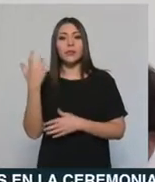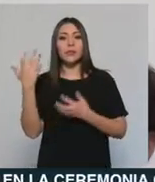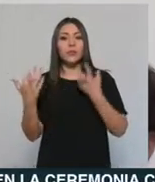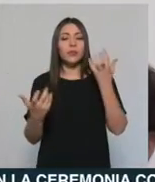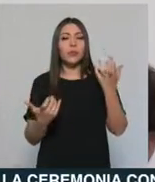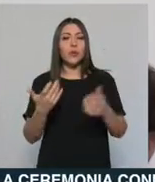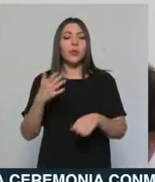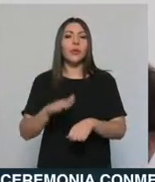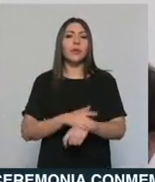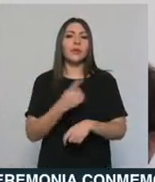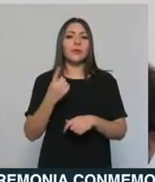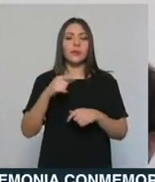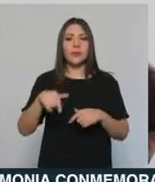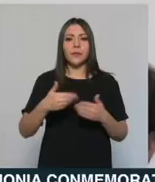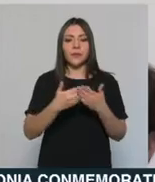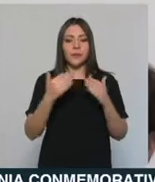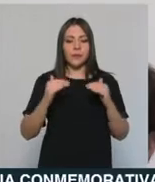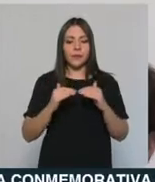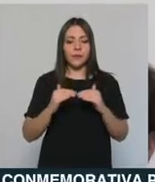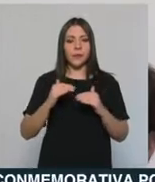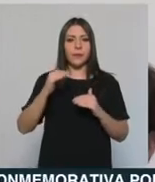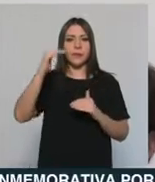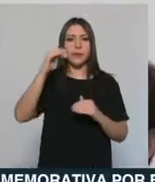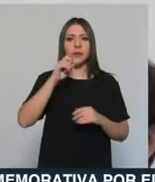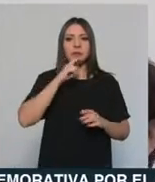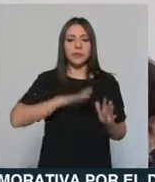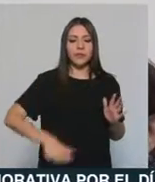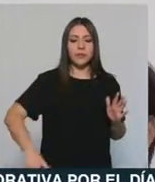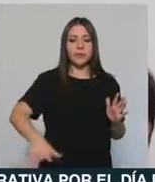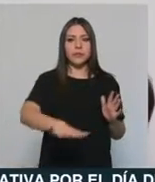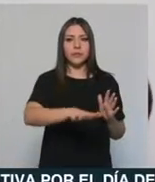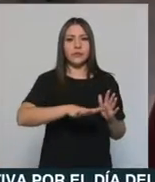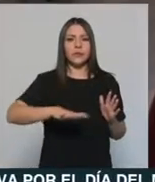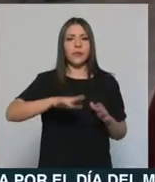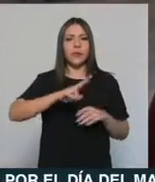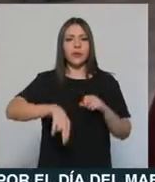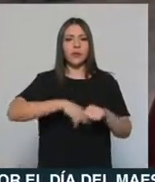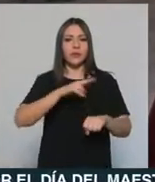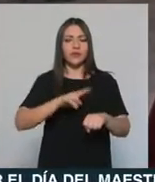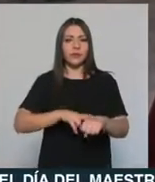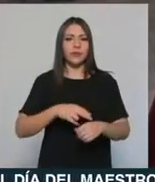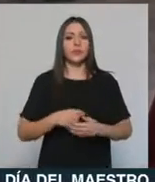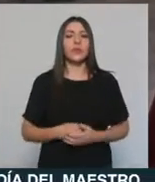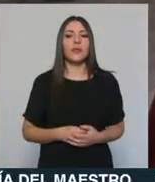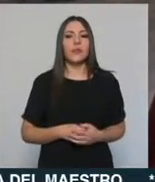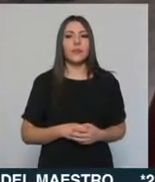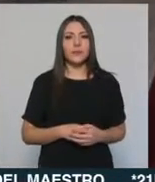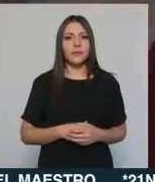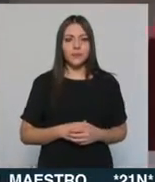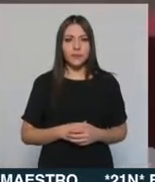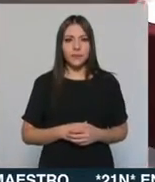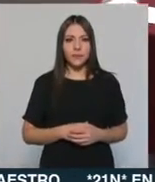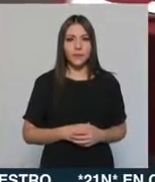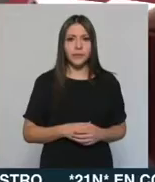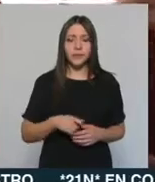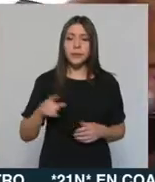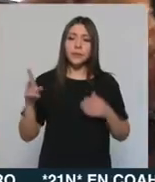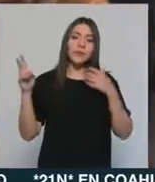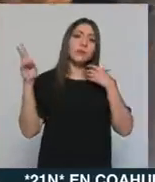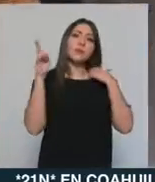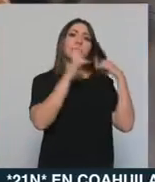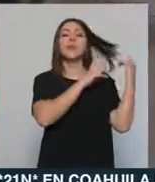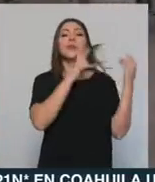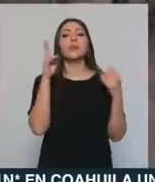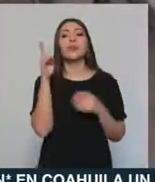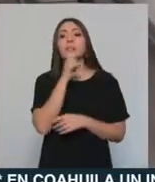del incremento que hicimos al presupuesto del suelo de conservación. Aunque la contaminación del aire no ha provocado